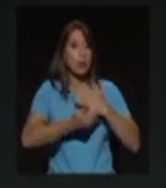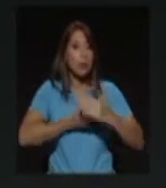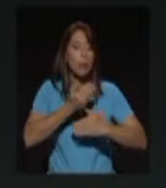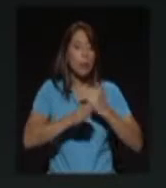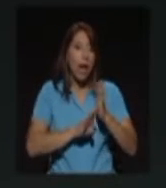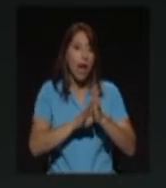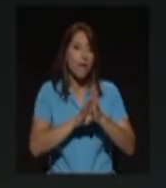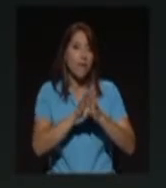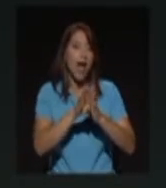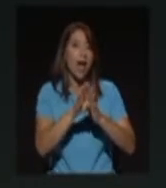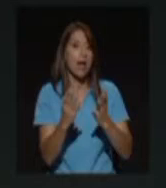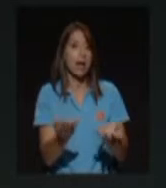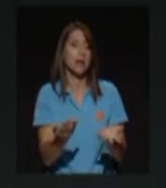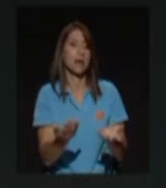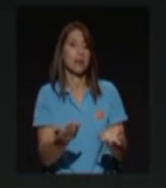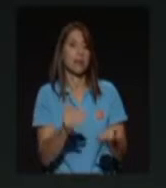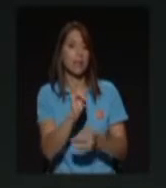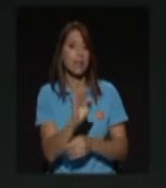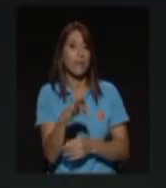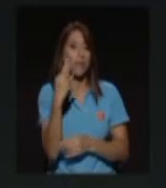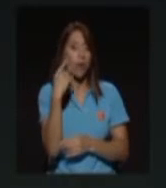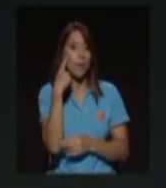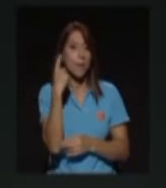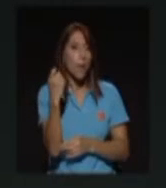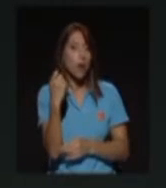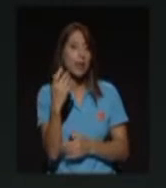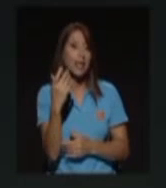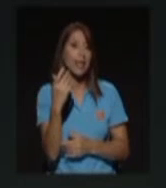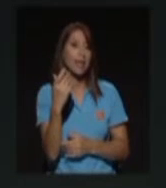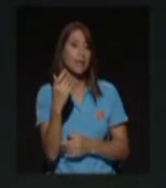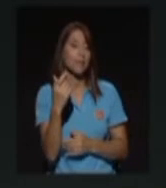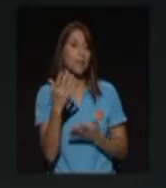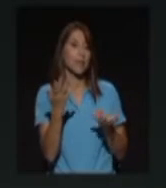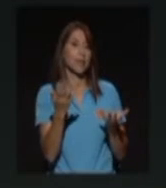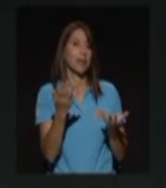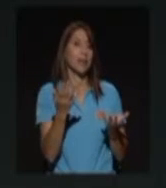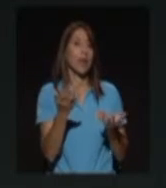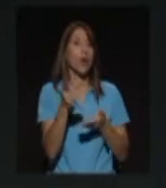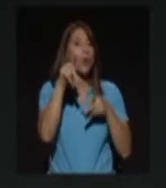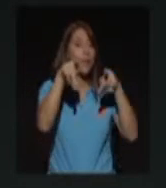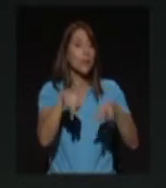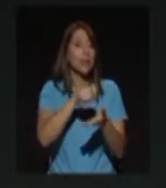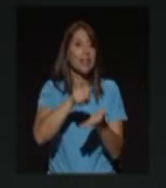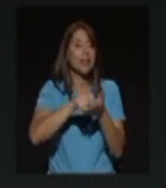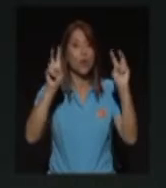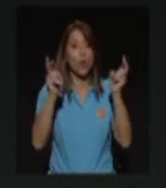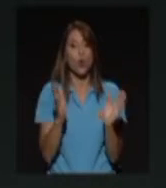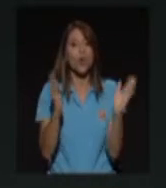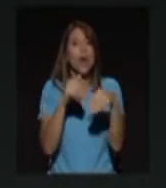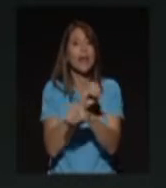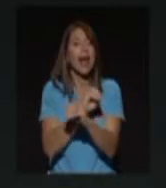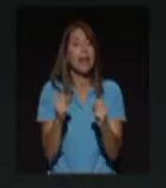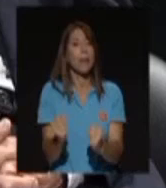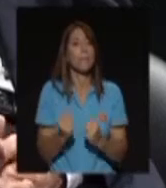avanzaron de esa forma, porque escribió alguien que no hay nada tan poderoso como una idea bien